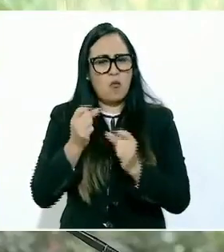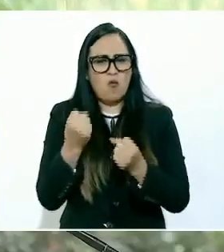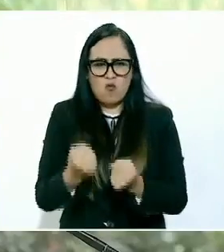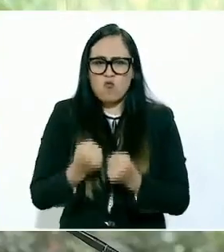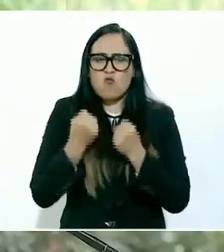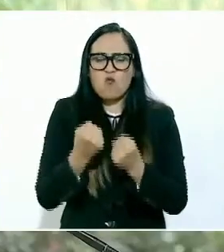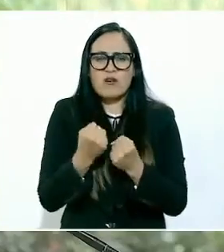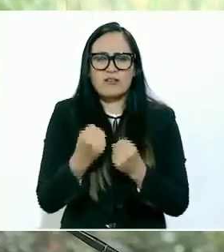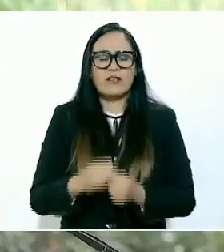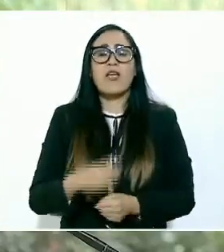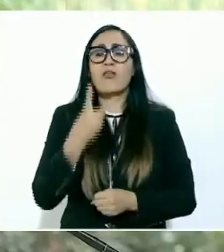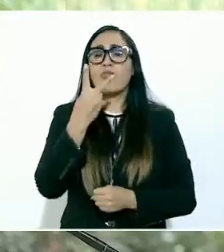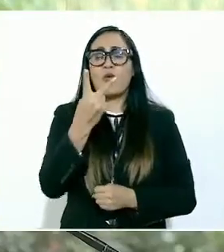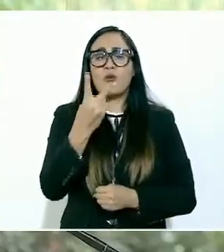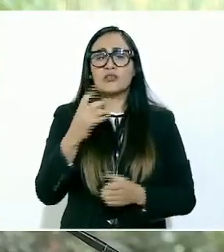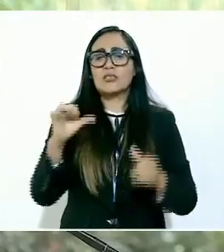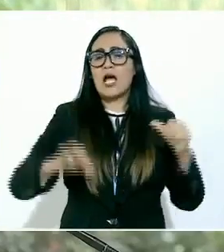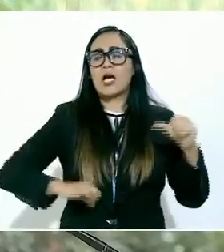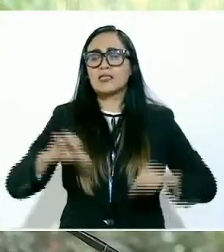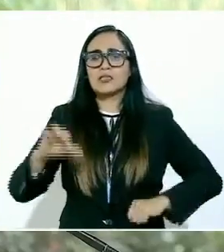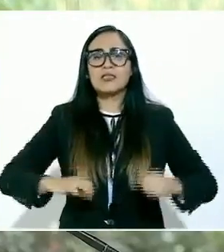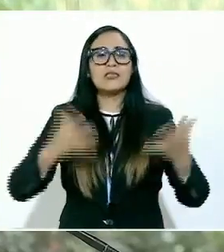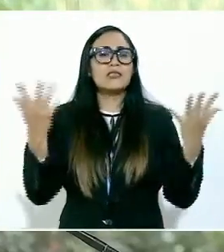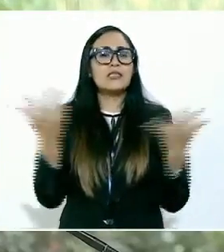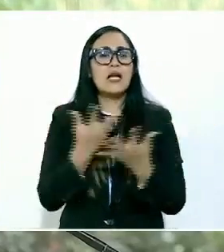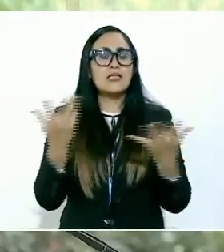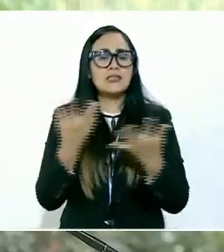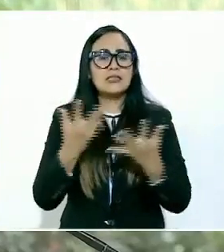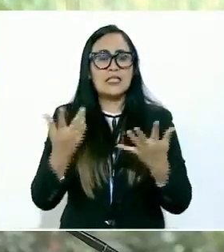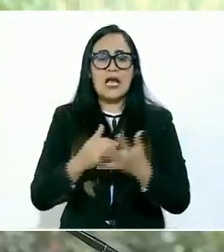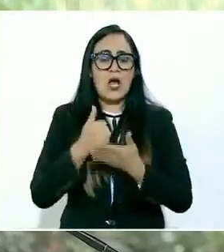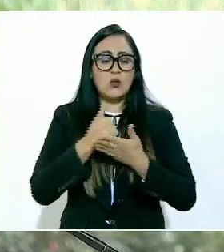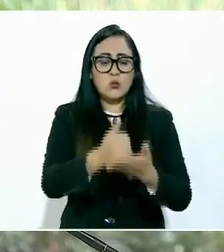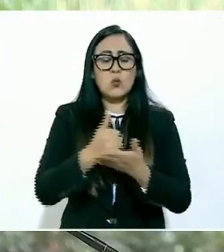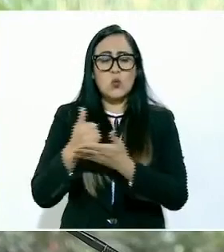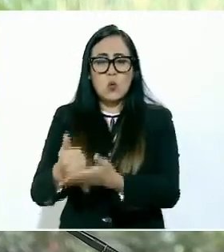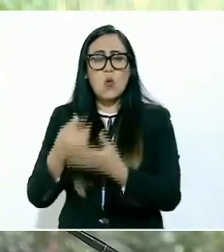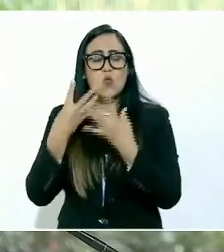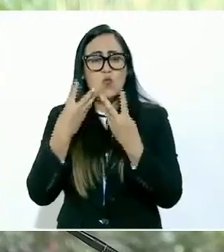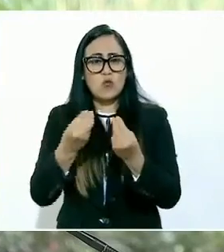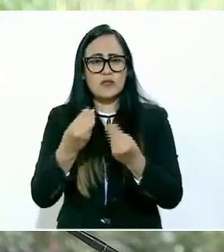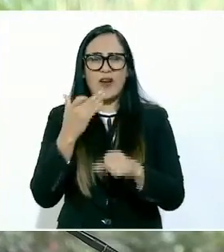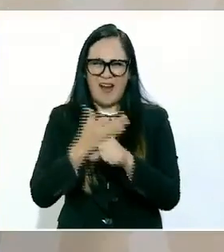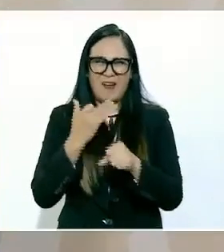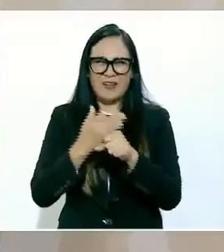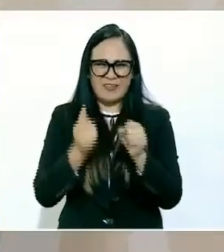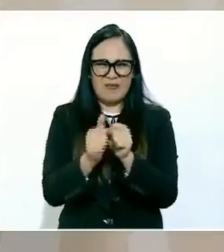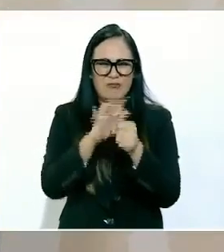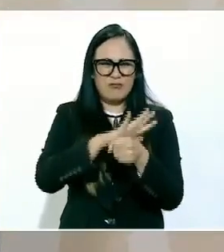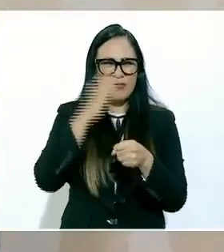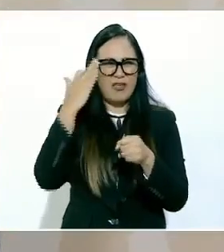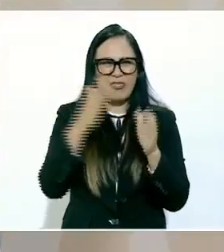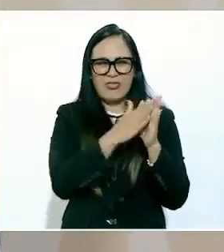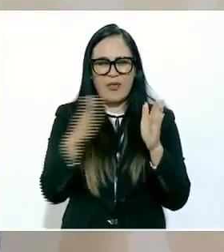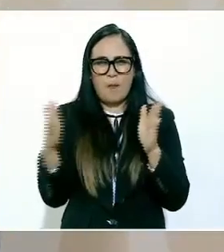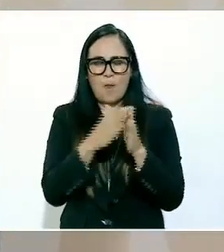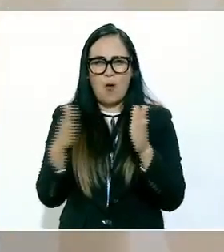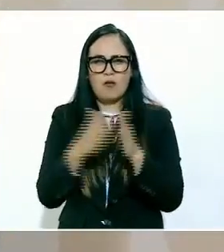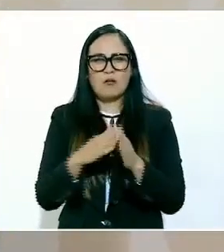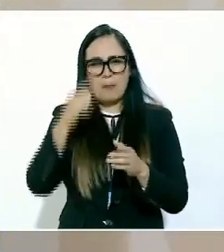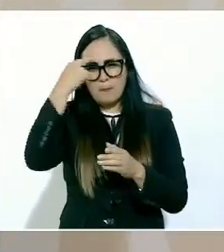Hay dos acciones que han ayudado mucho en la crisis